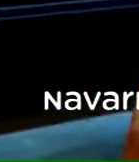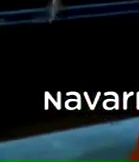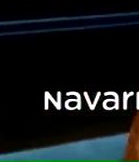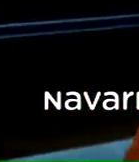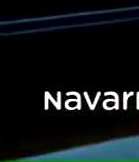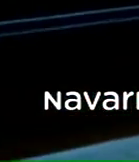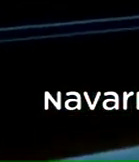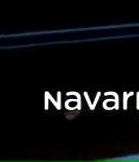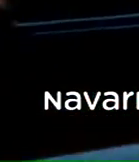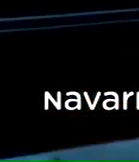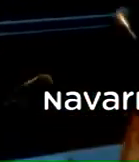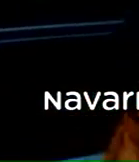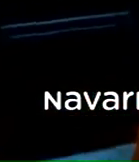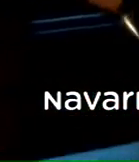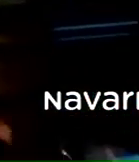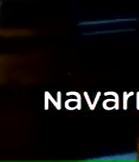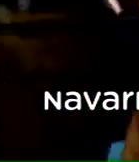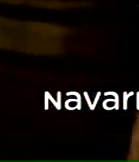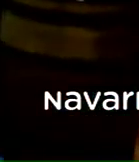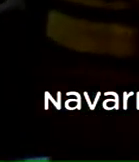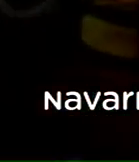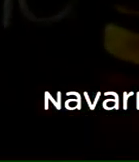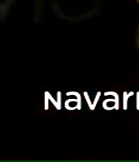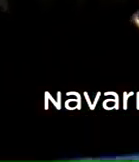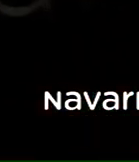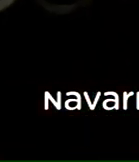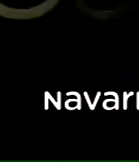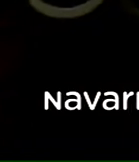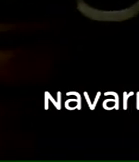¿Quién tiene chocolateras? ¿Quién las quiere